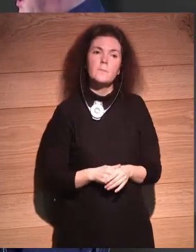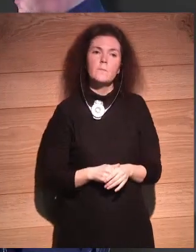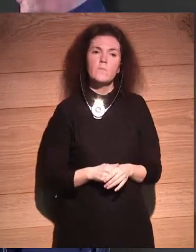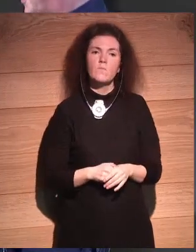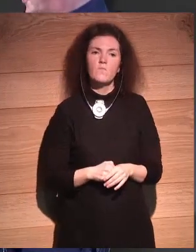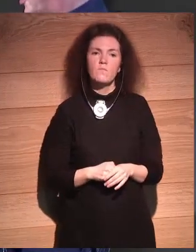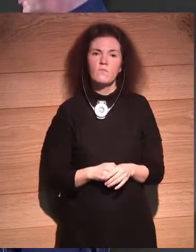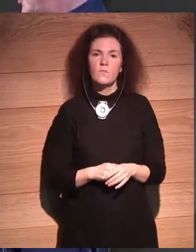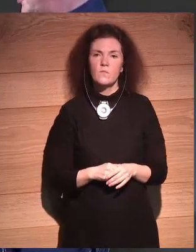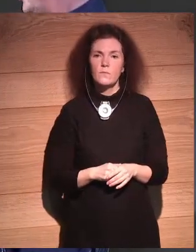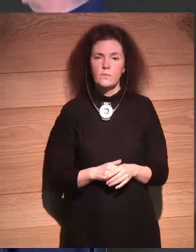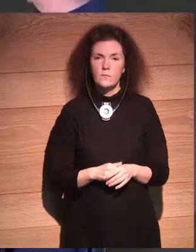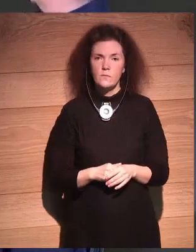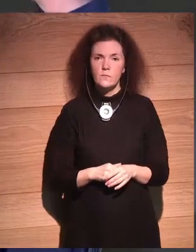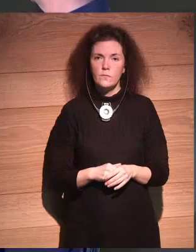Yeah, I mean